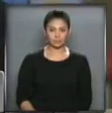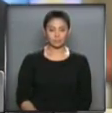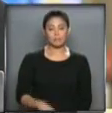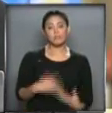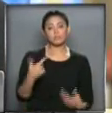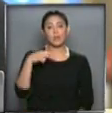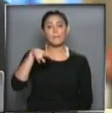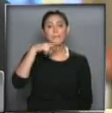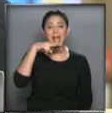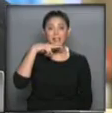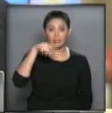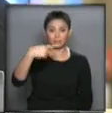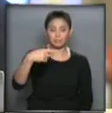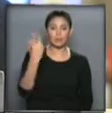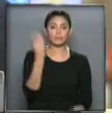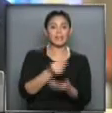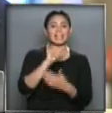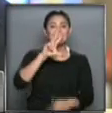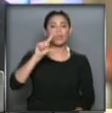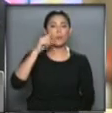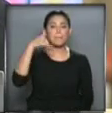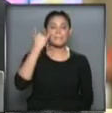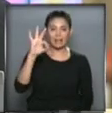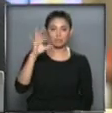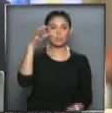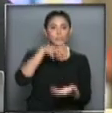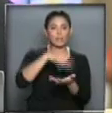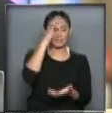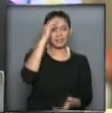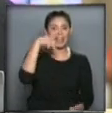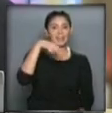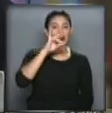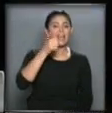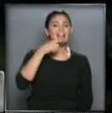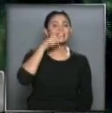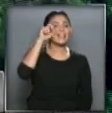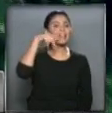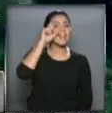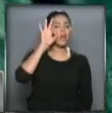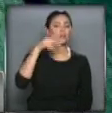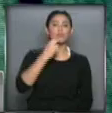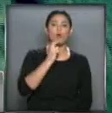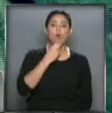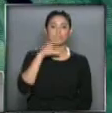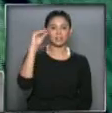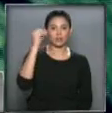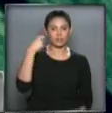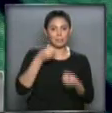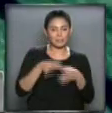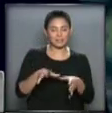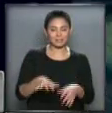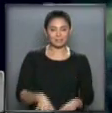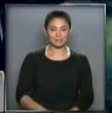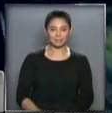Bueno, nos presentamos el viernes 31 de mayo en ND Ateneo, a partir de las 11 de la noche, los esperamos. No importa